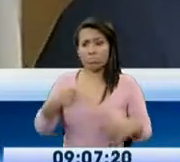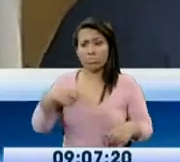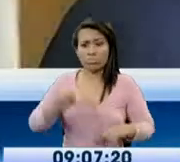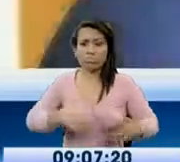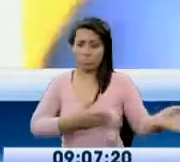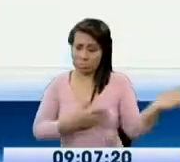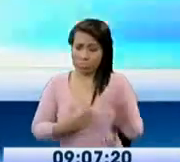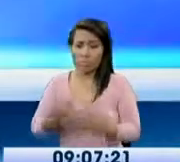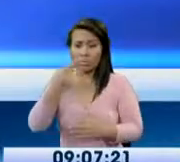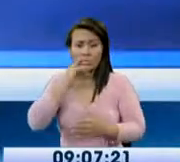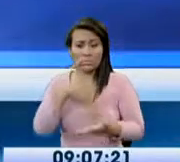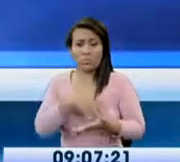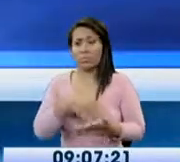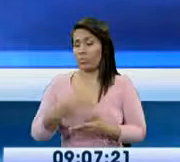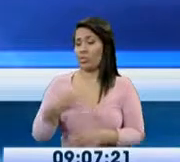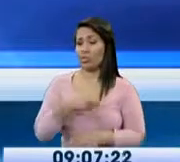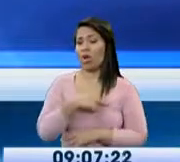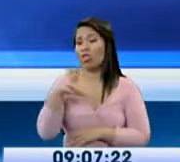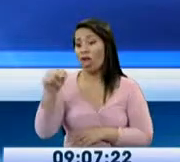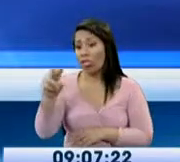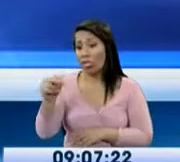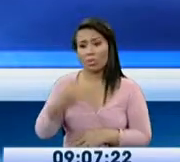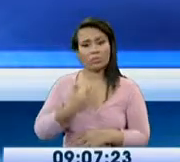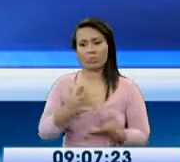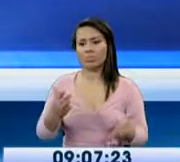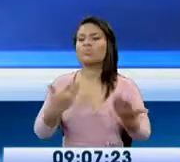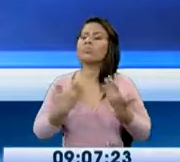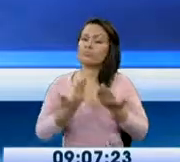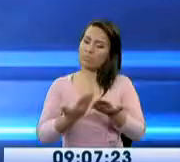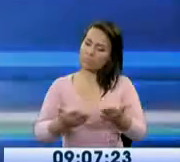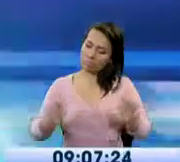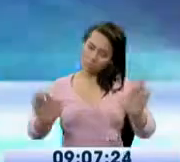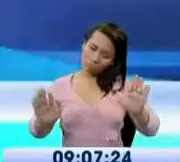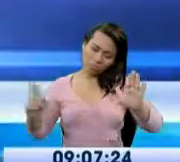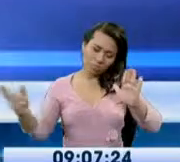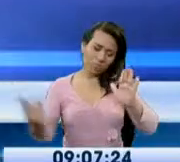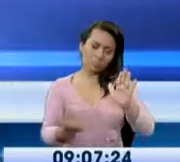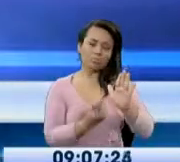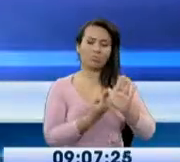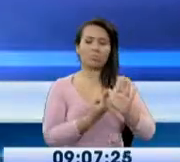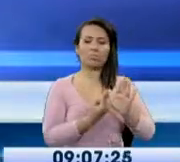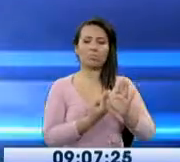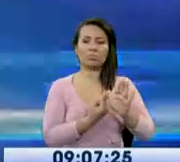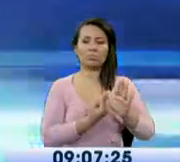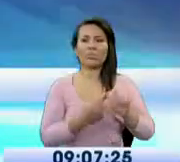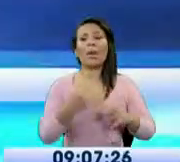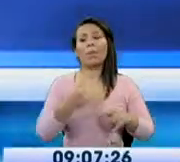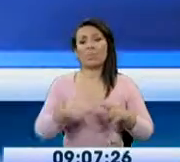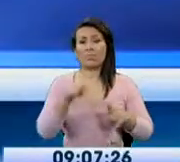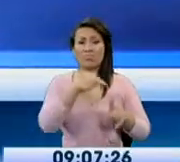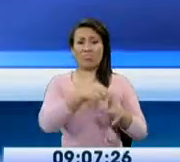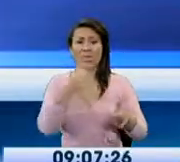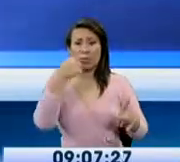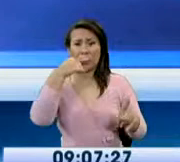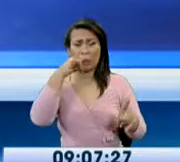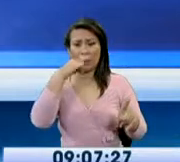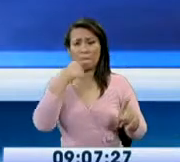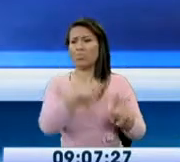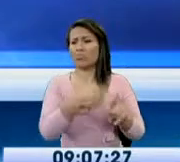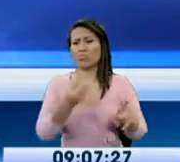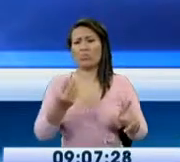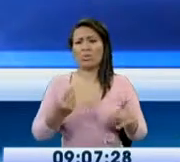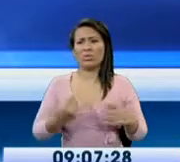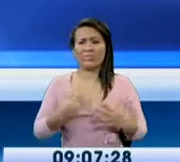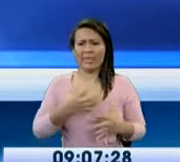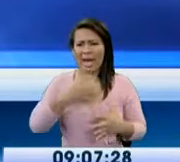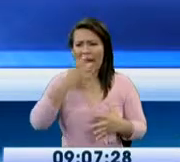le puede negar la educación a nadie. Y es lo que hemos hecho como institución, abrirles las puertas para que el niño estudie y esté aquí. El niño presenta síntomas de